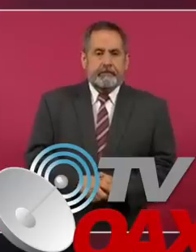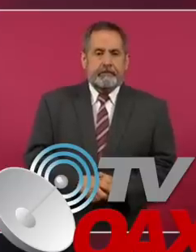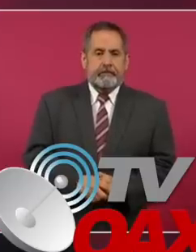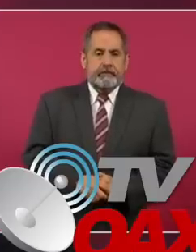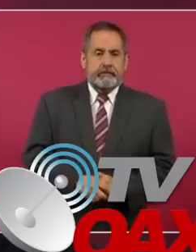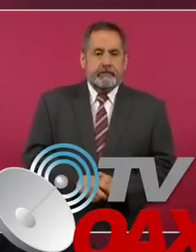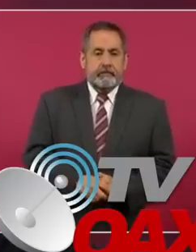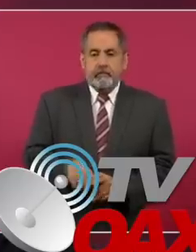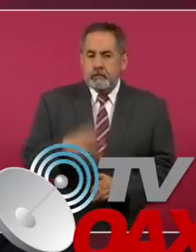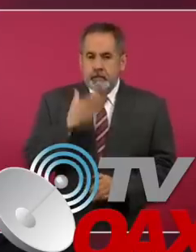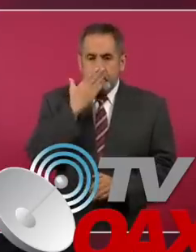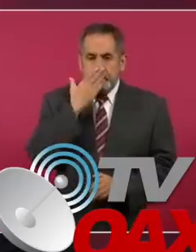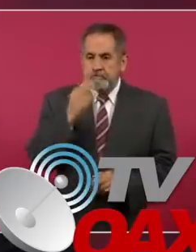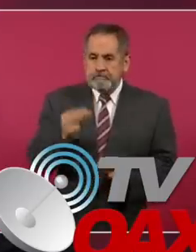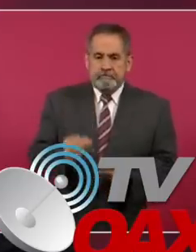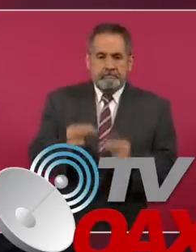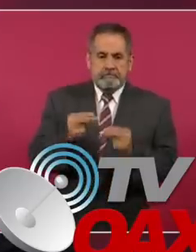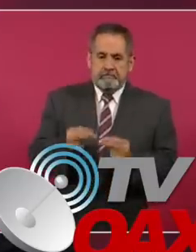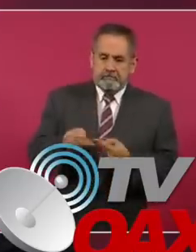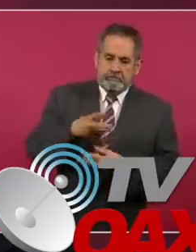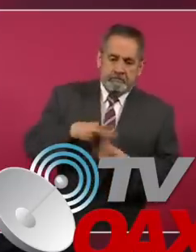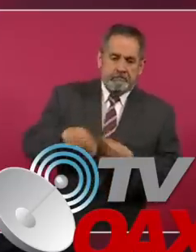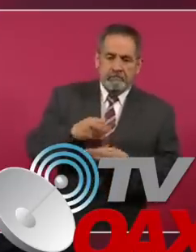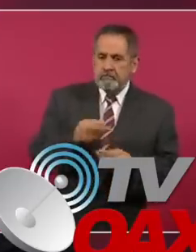Porque es un buen negocio.